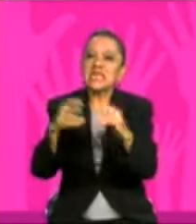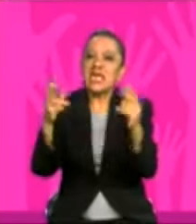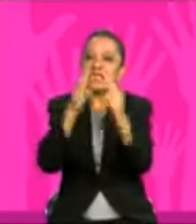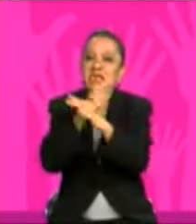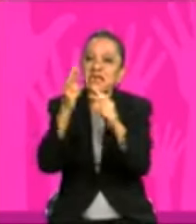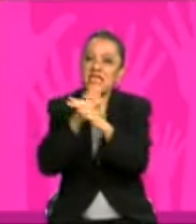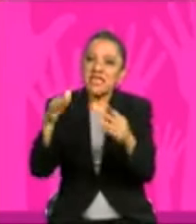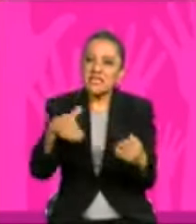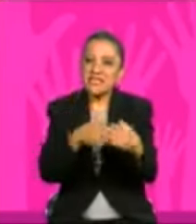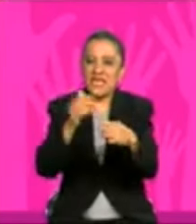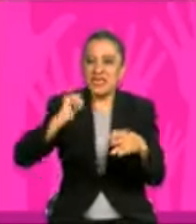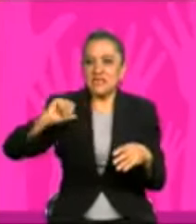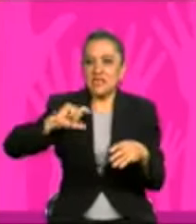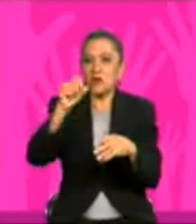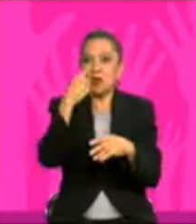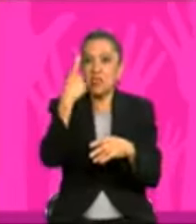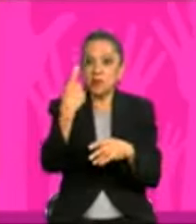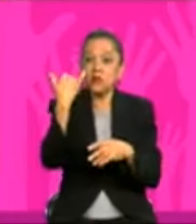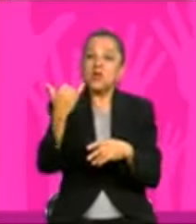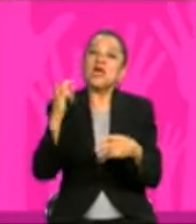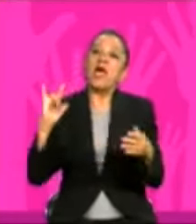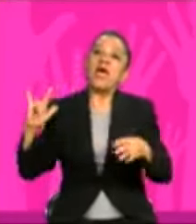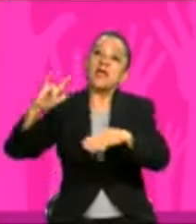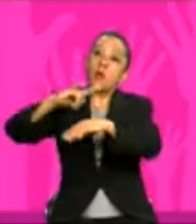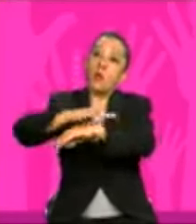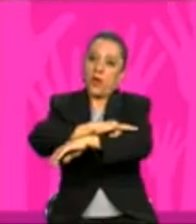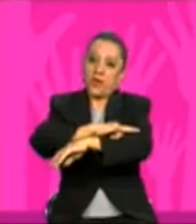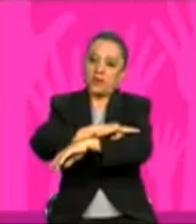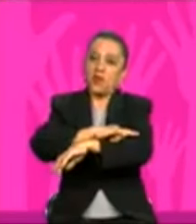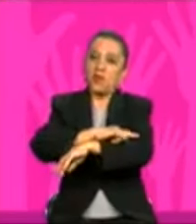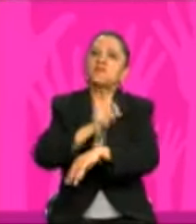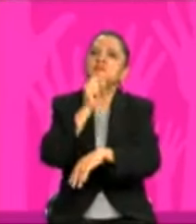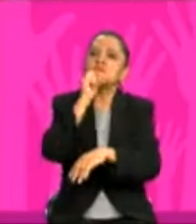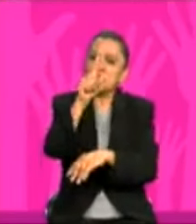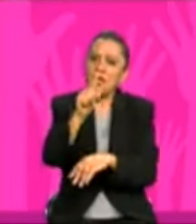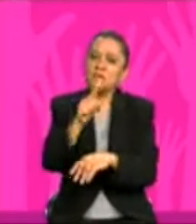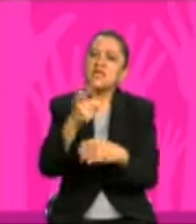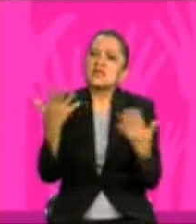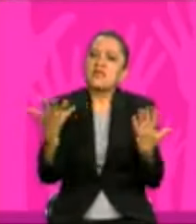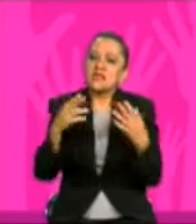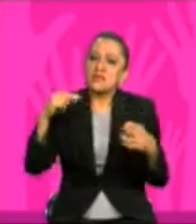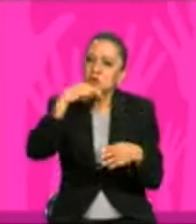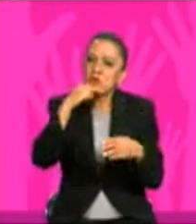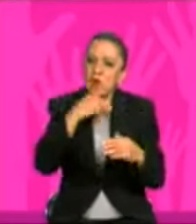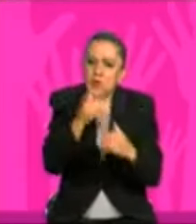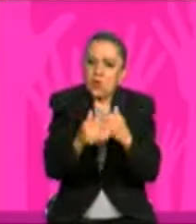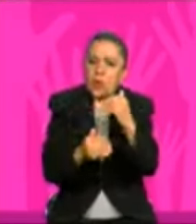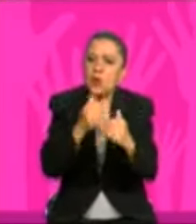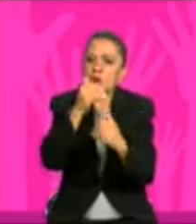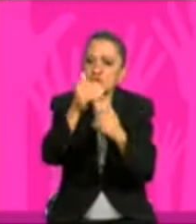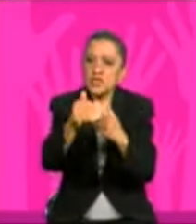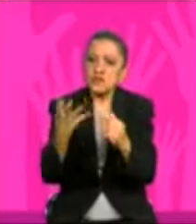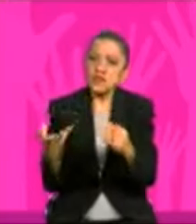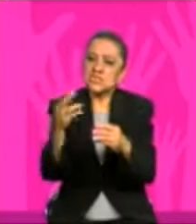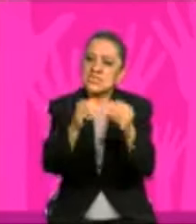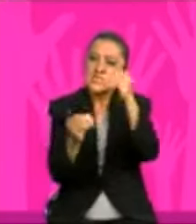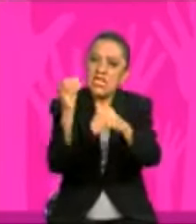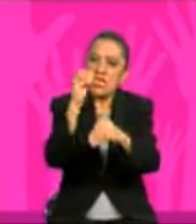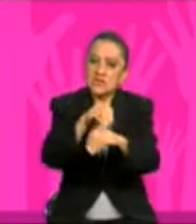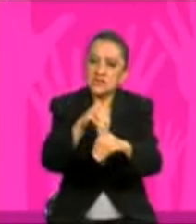aeropuerto. Apoyaremos de manera muy importante los procesos de instalación de empresas industriales. Pero